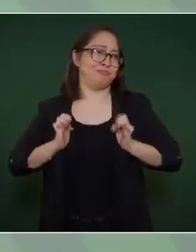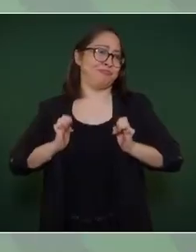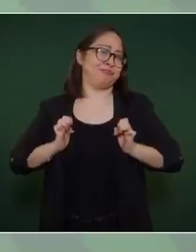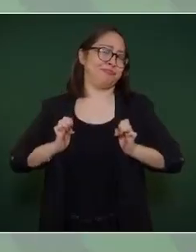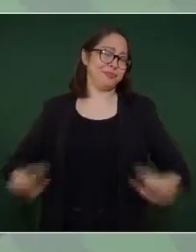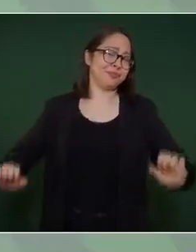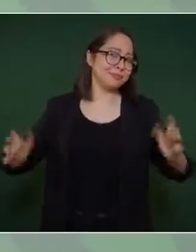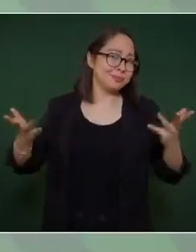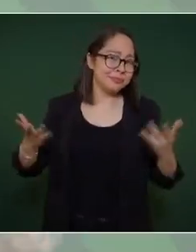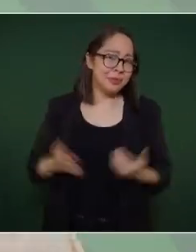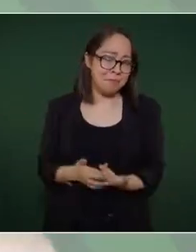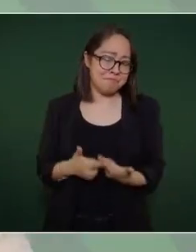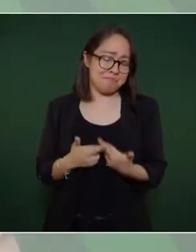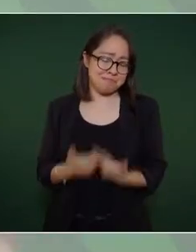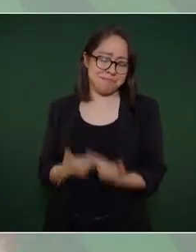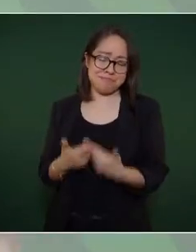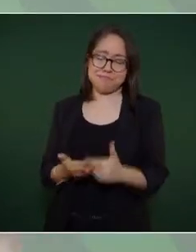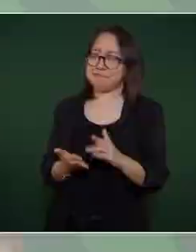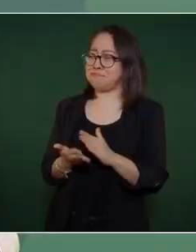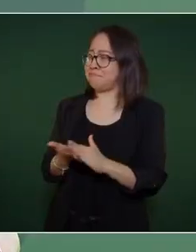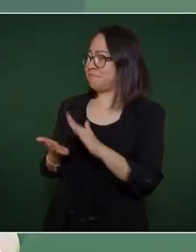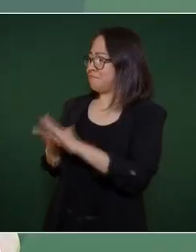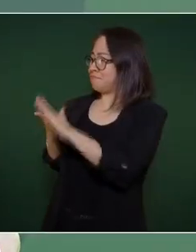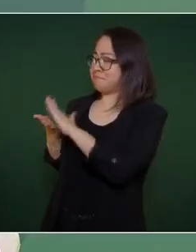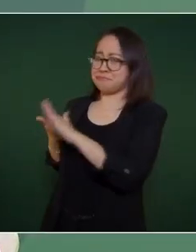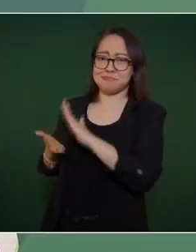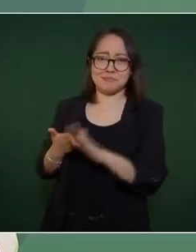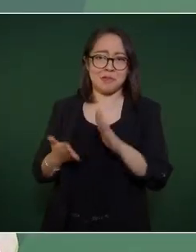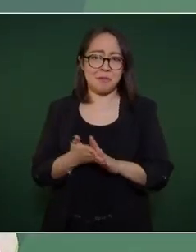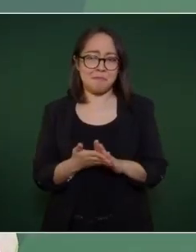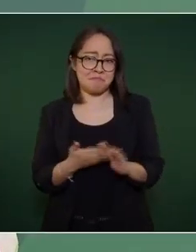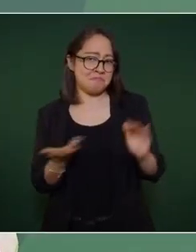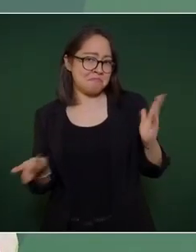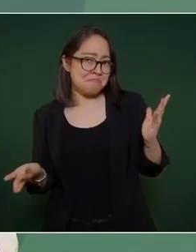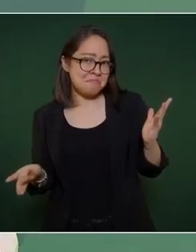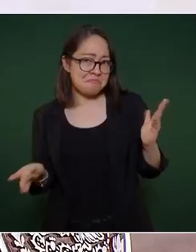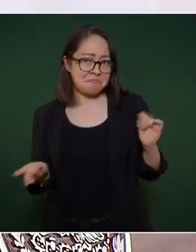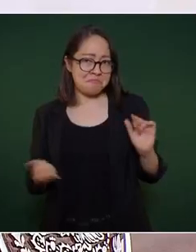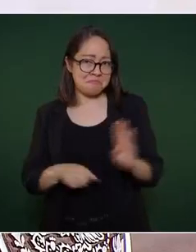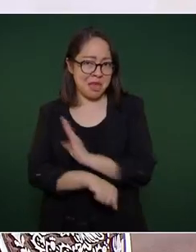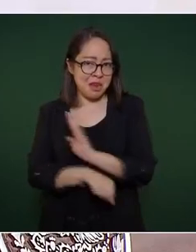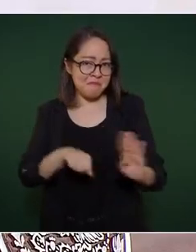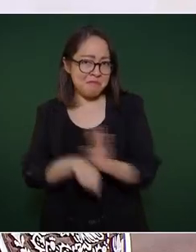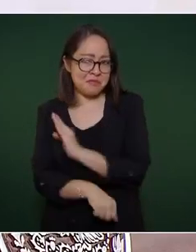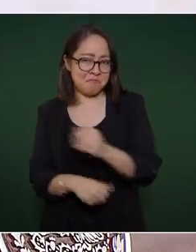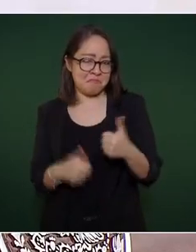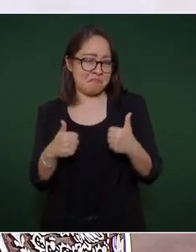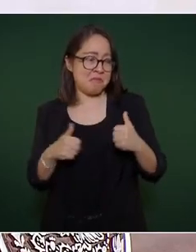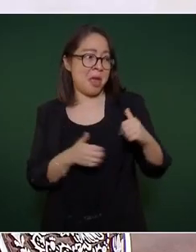vivían colmados de atenciones, de privilegios.